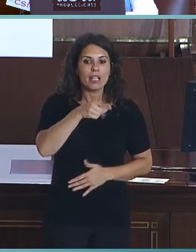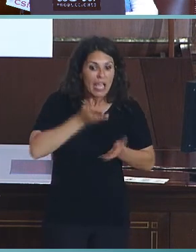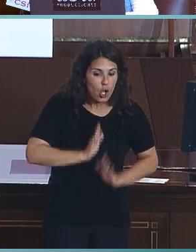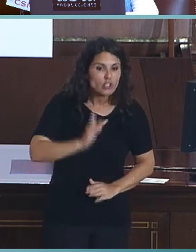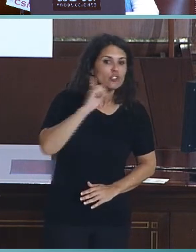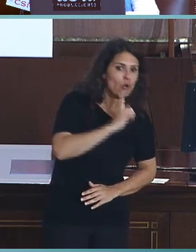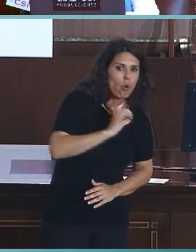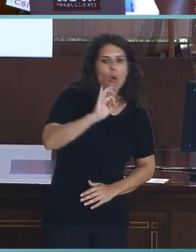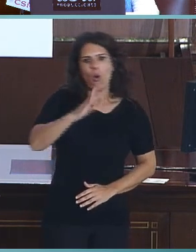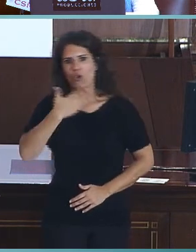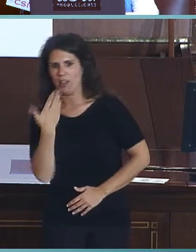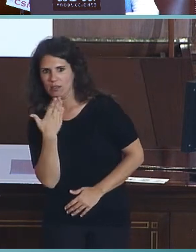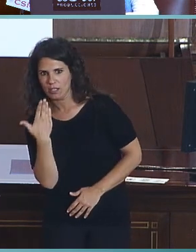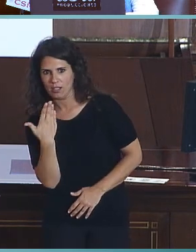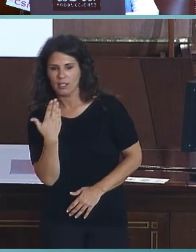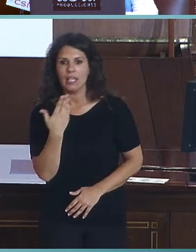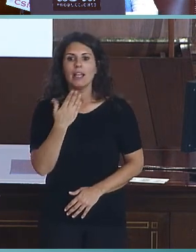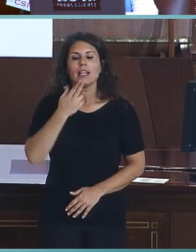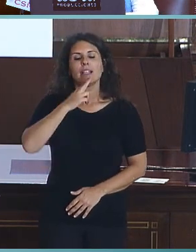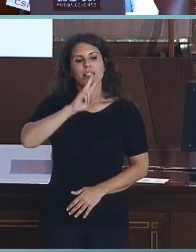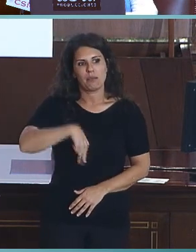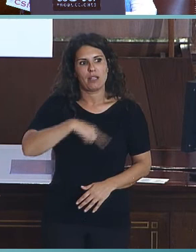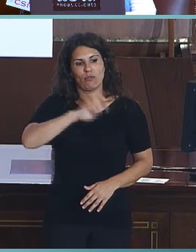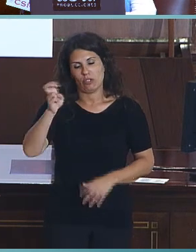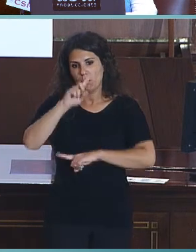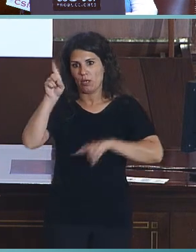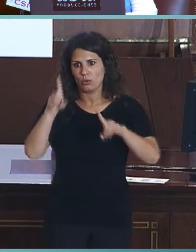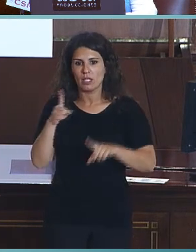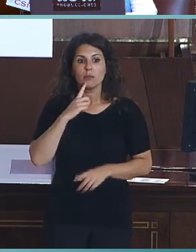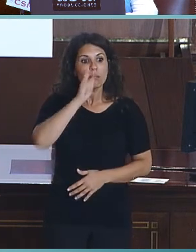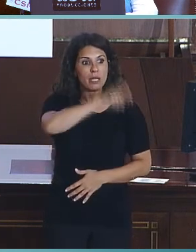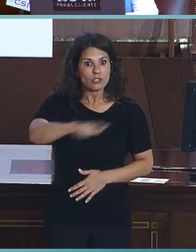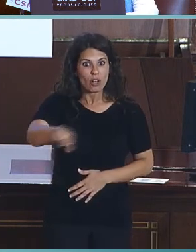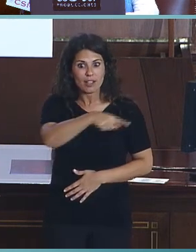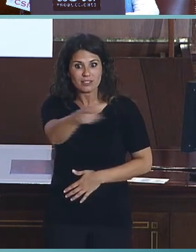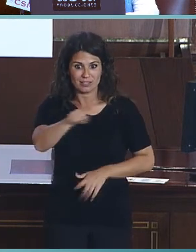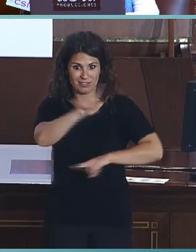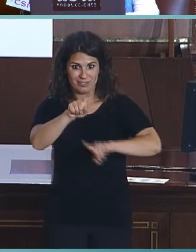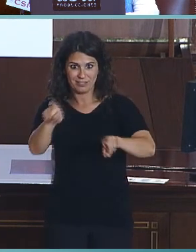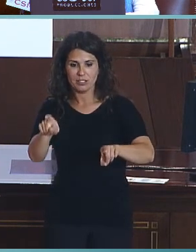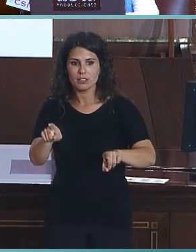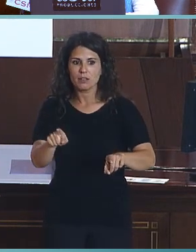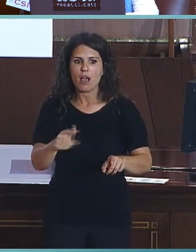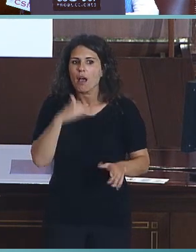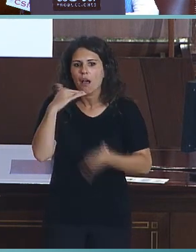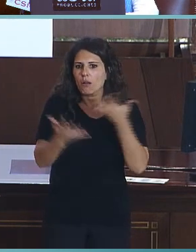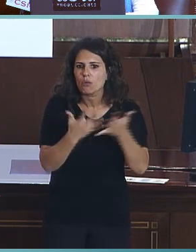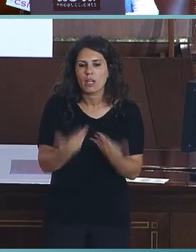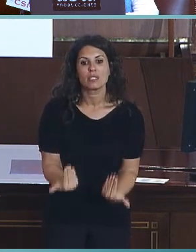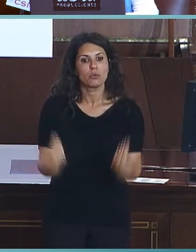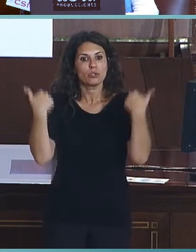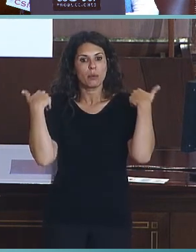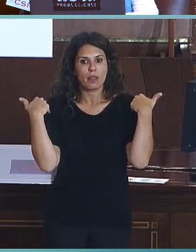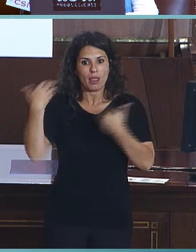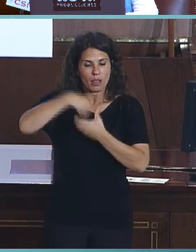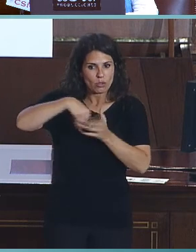cruzamos con la pregunta sobre si las personas encuestadas tienen alguna responsabilidad en la asociación de